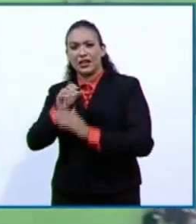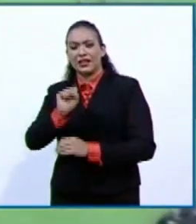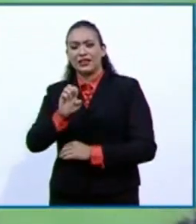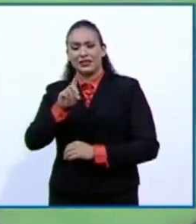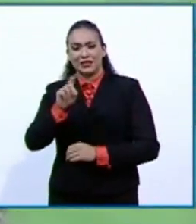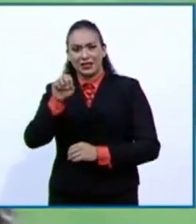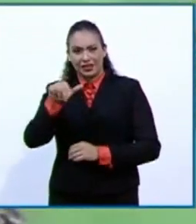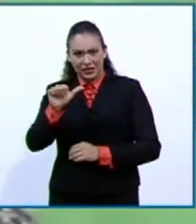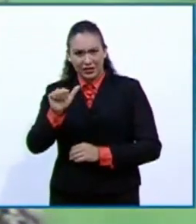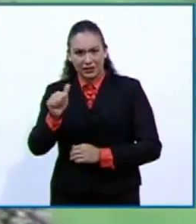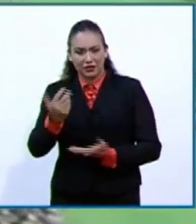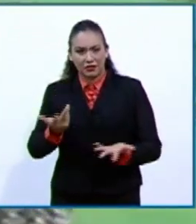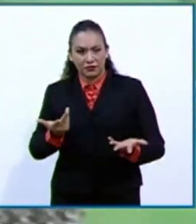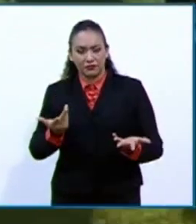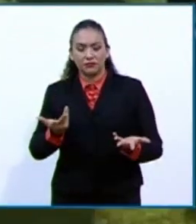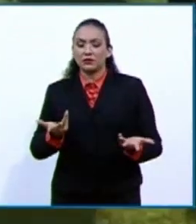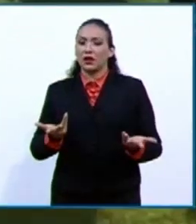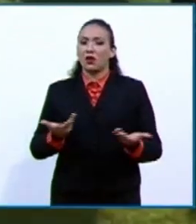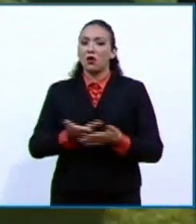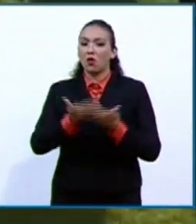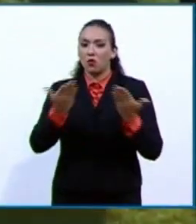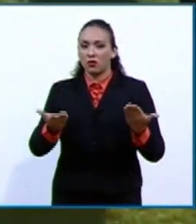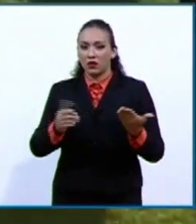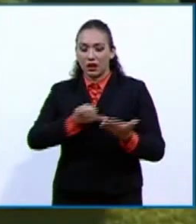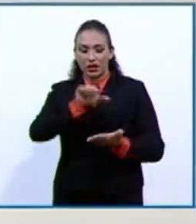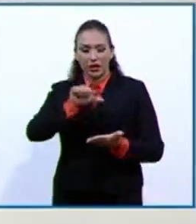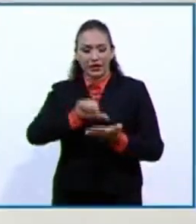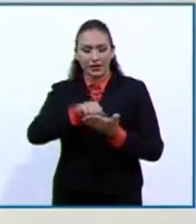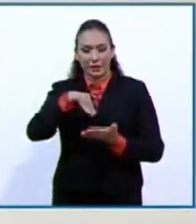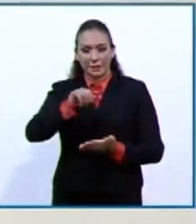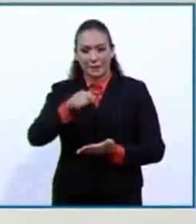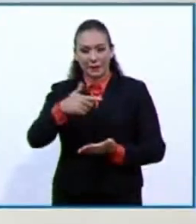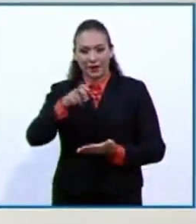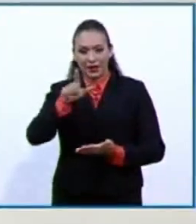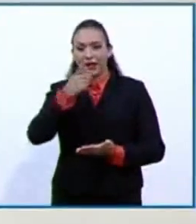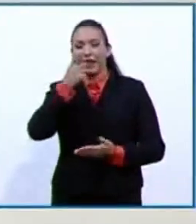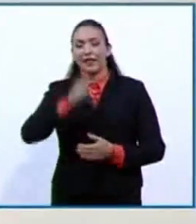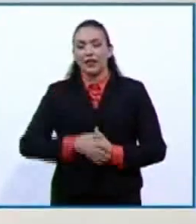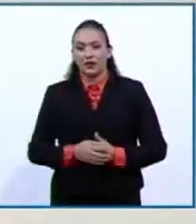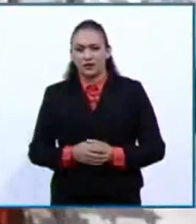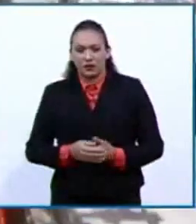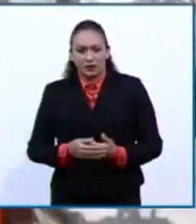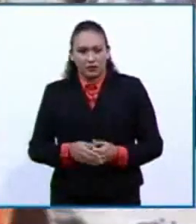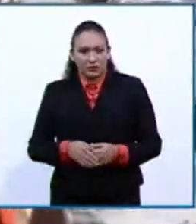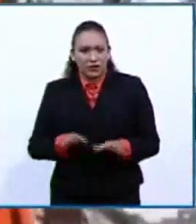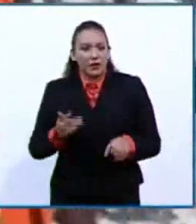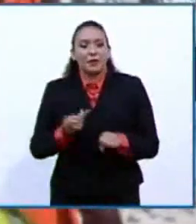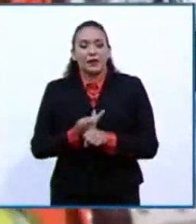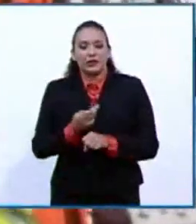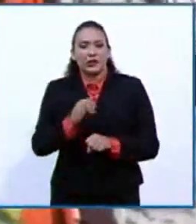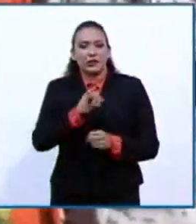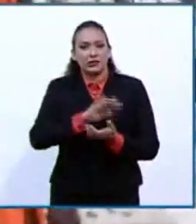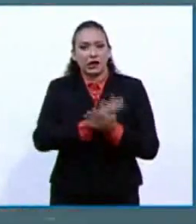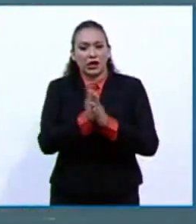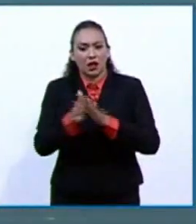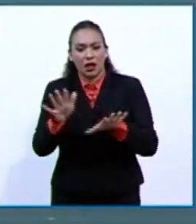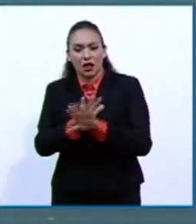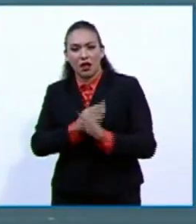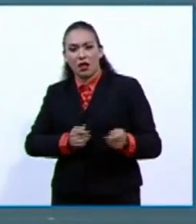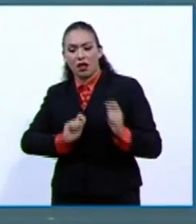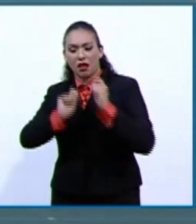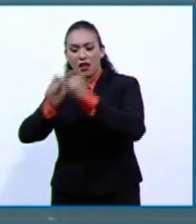la Secretaría de la Defensa Nacional, el Centro Miguel Agustín Pro Juárez aseguró que de concretarse este cambio, representaría un